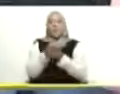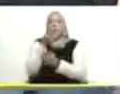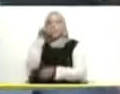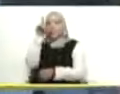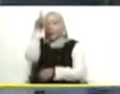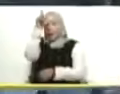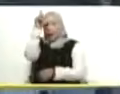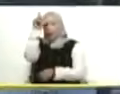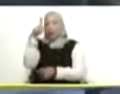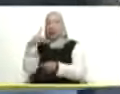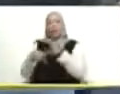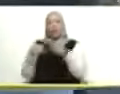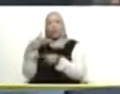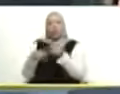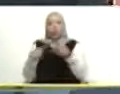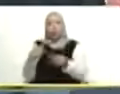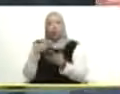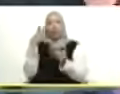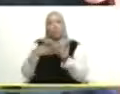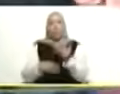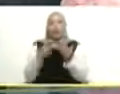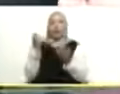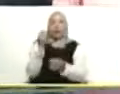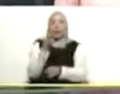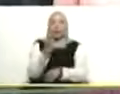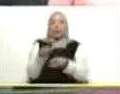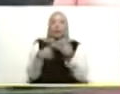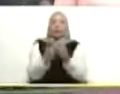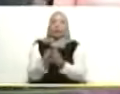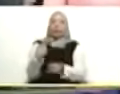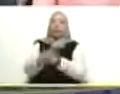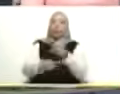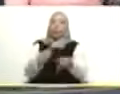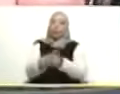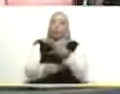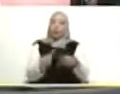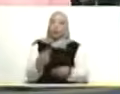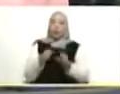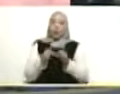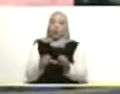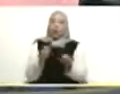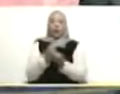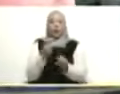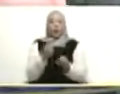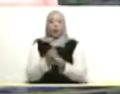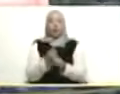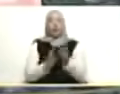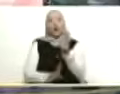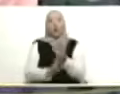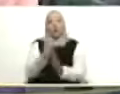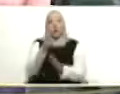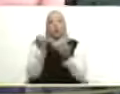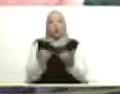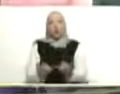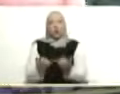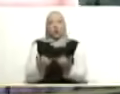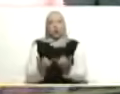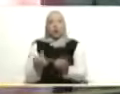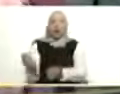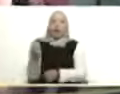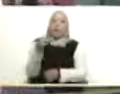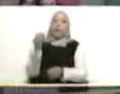Mi clap productivo, la P productiva de los claps. Y continuamos avanzando y ahora llegamos al